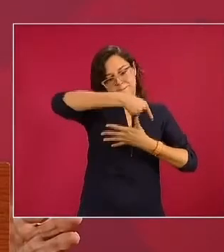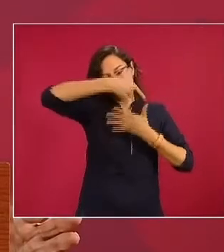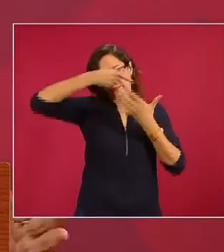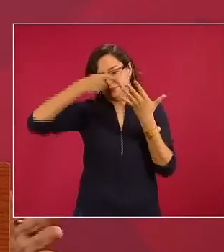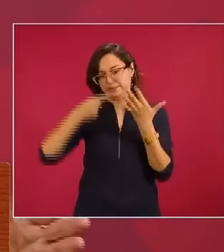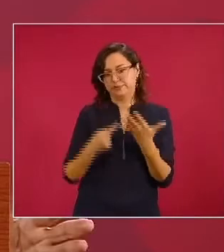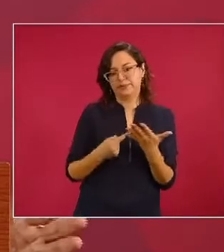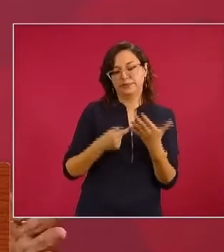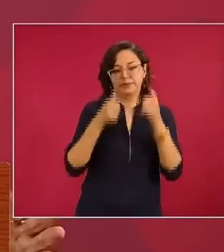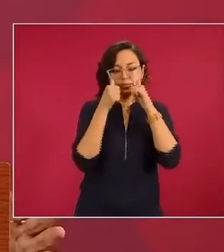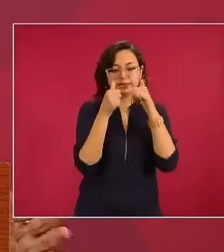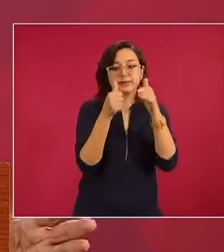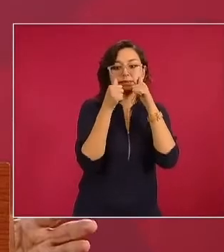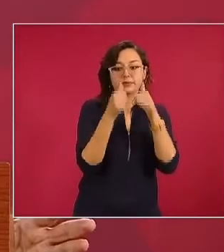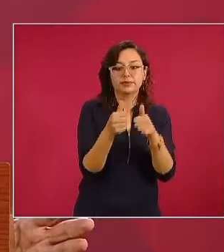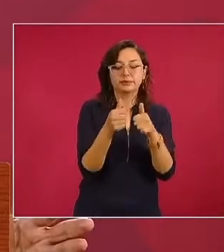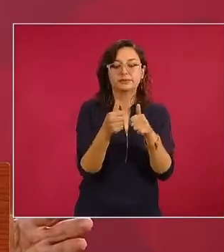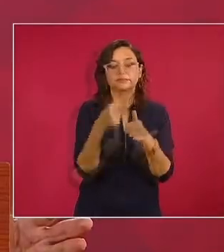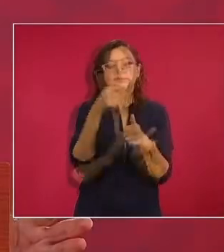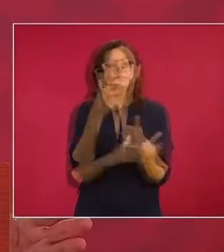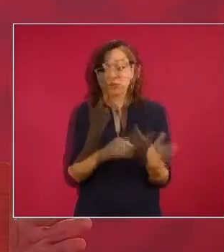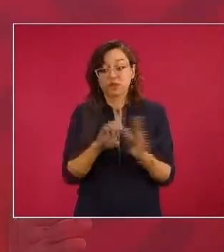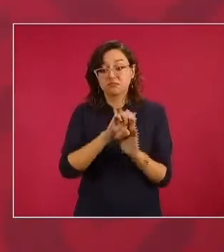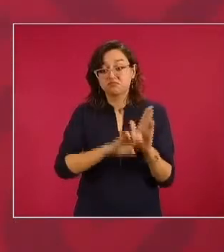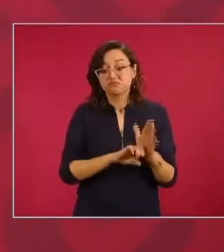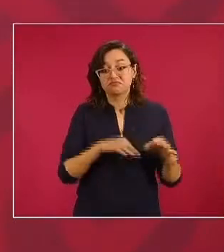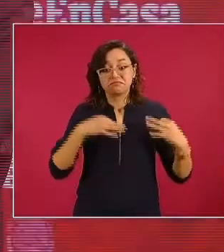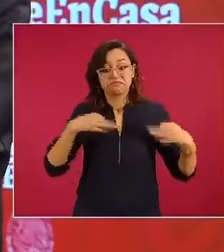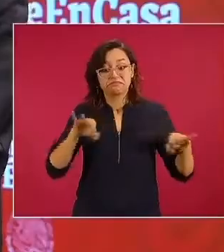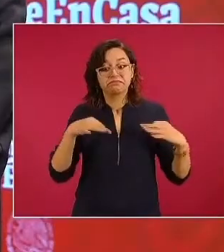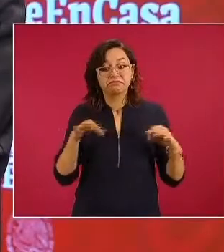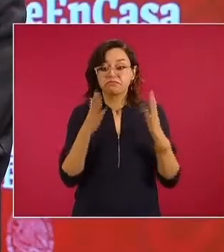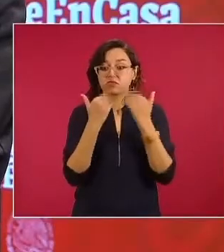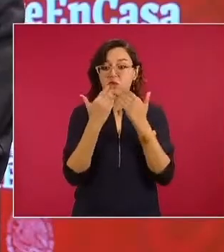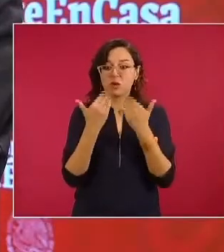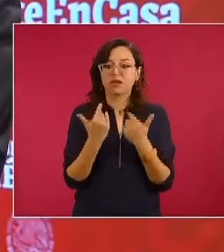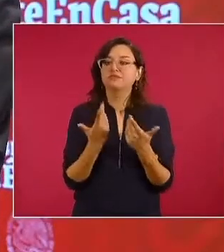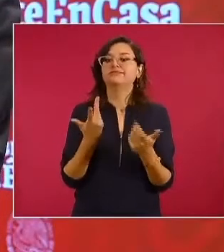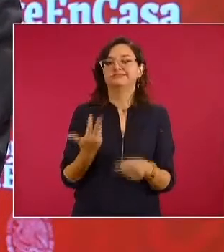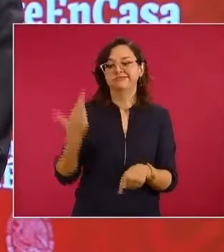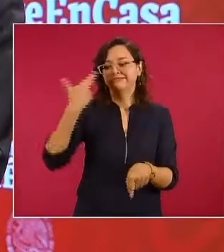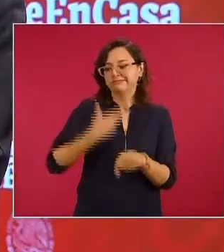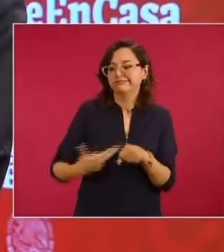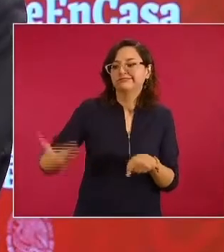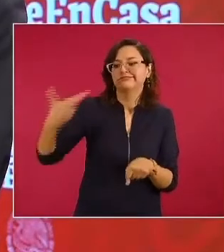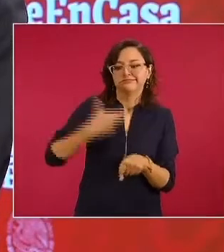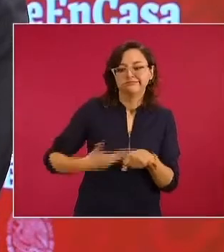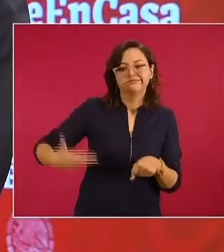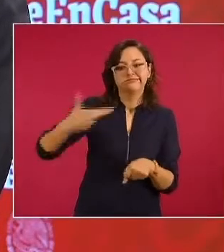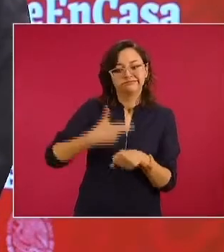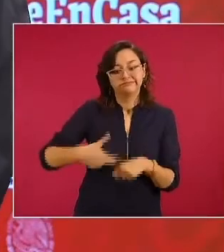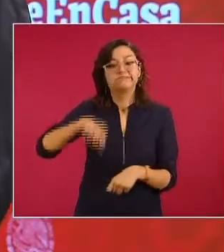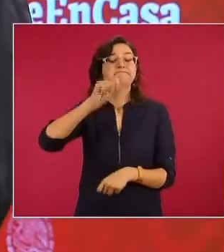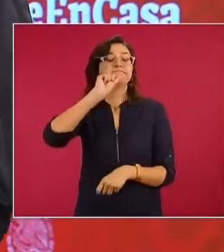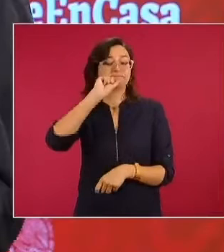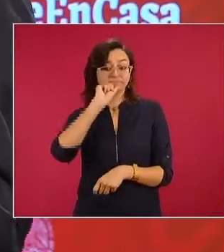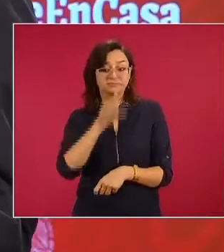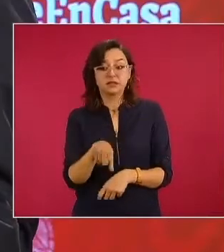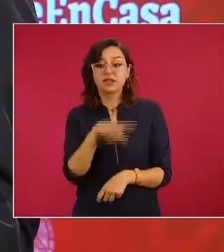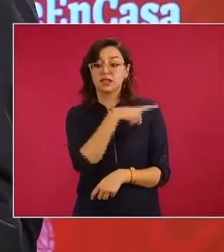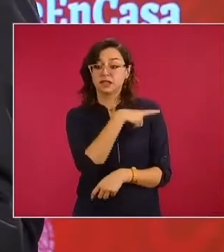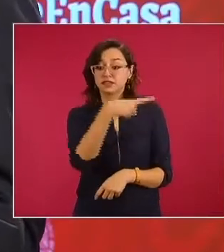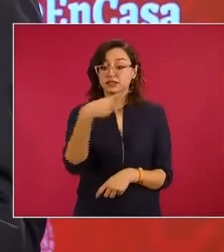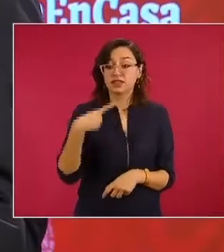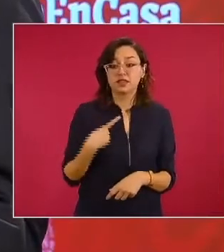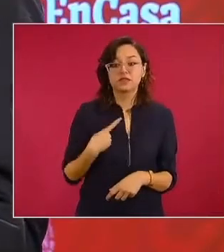son intervenciones urbanas. Entonces, se está trabajando también al mismo